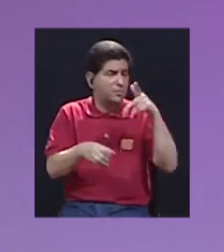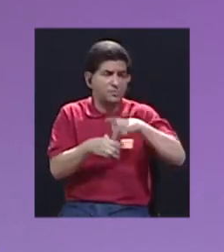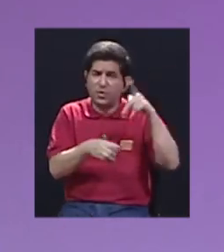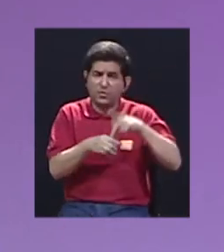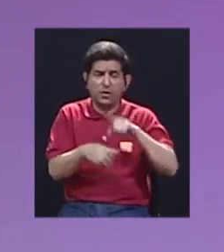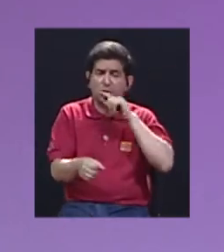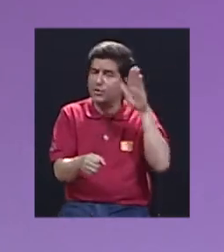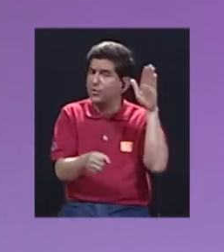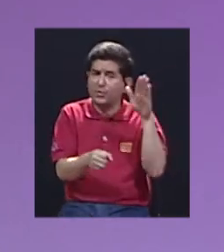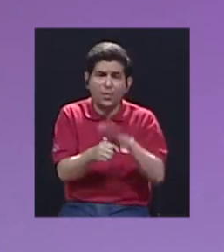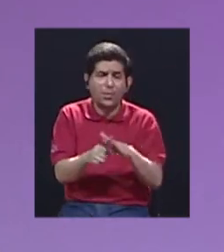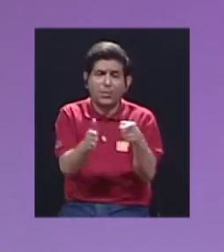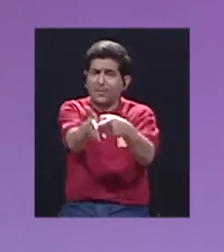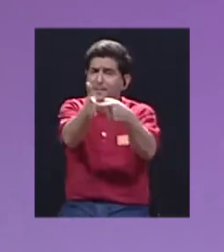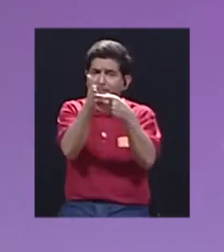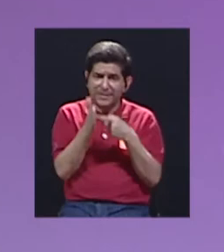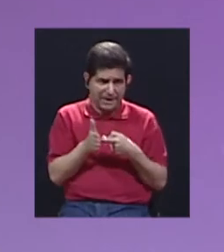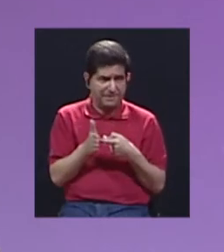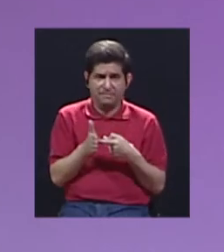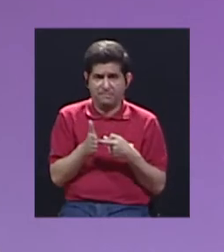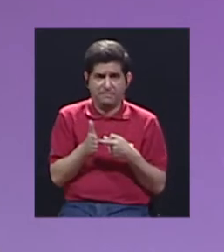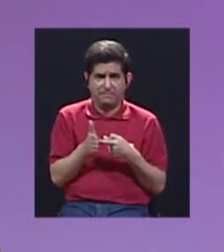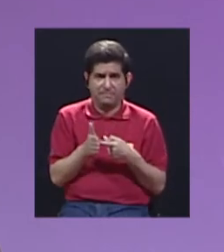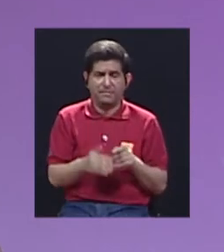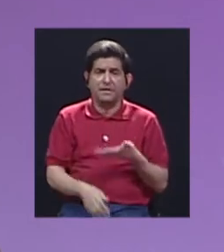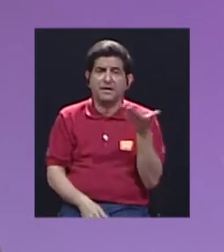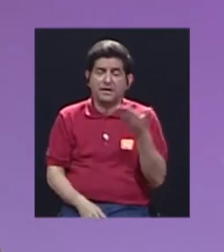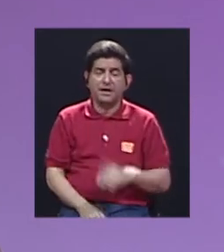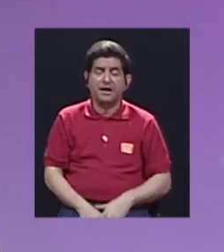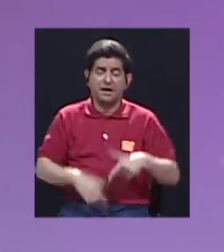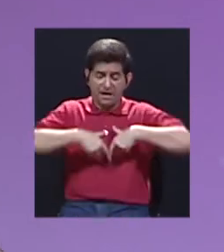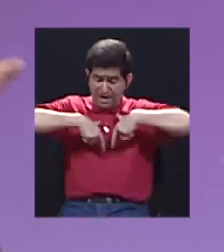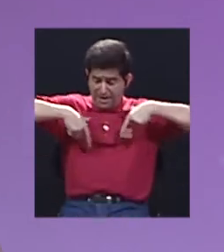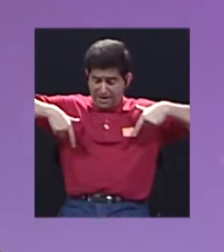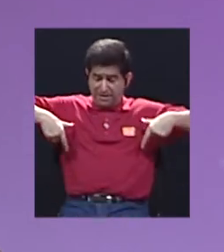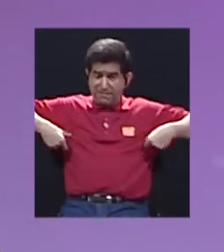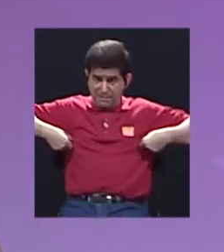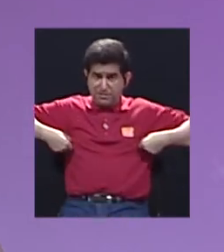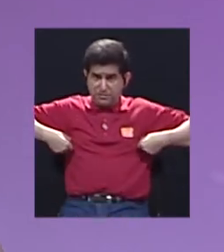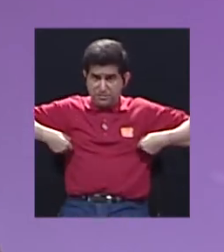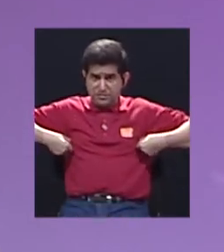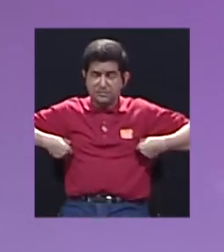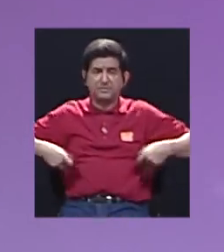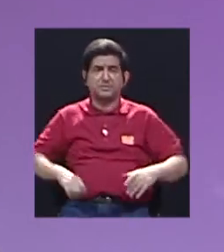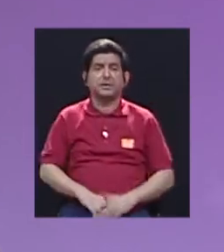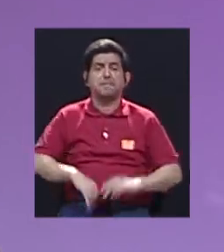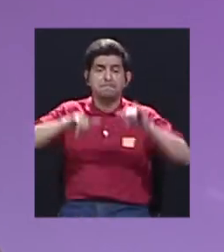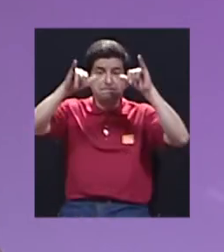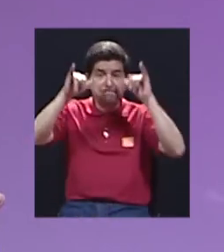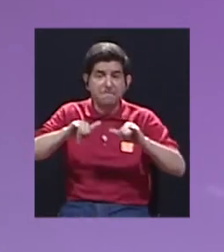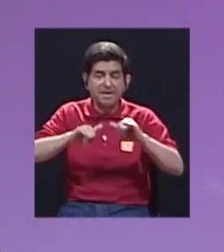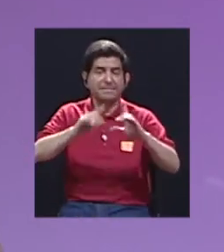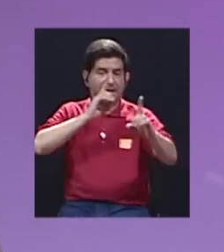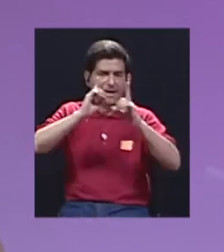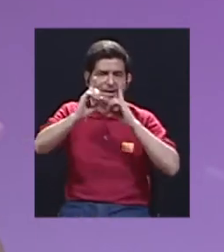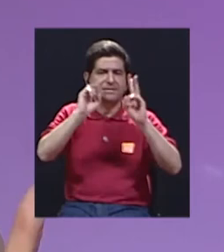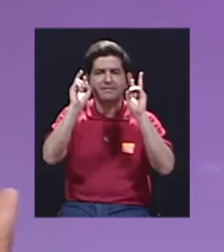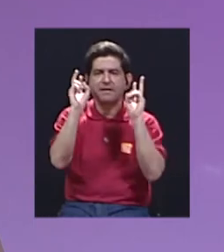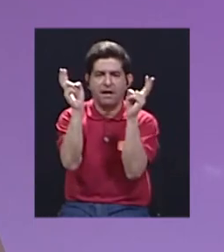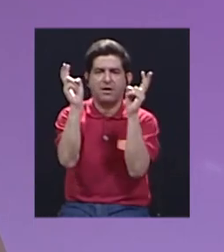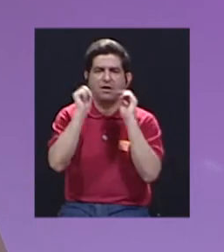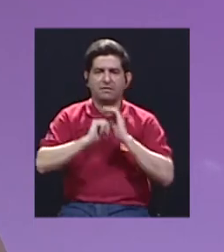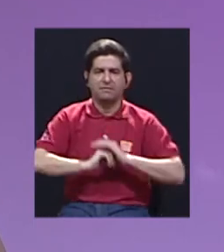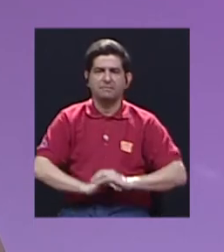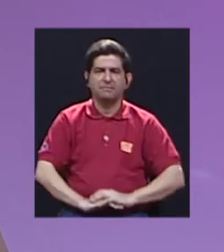no cumplían con ese requisito de que el sostén realmente mantuviera un diálogo. Uh-huh. Así